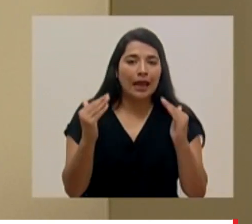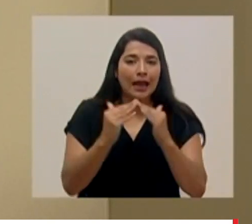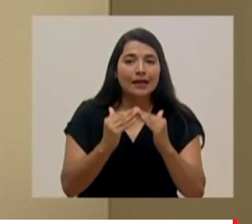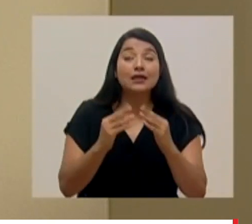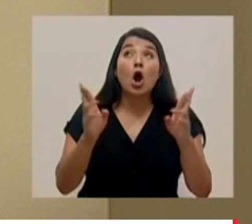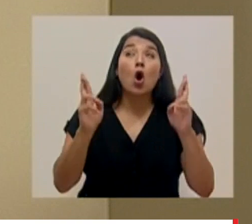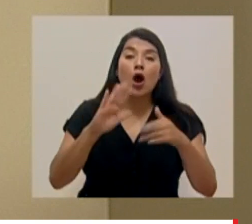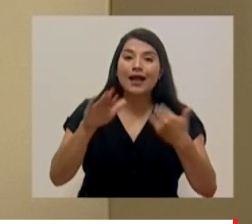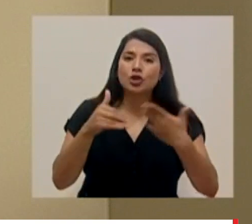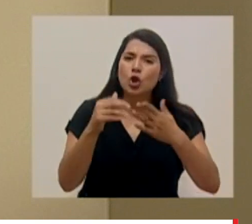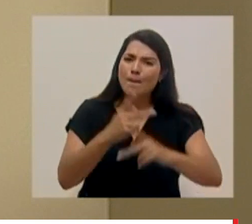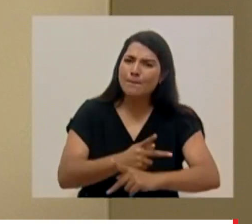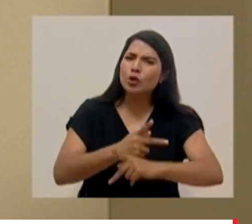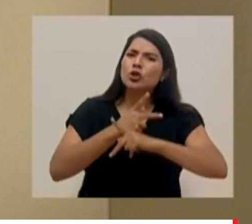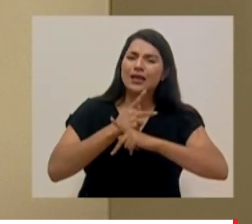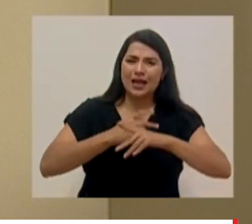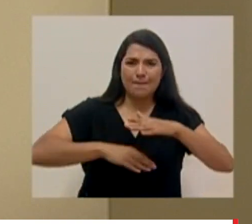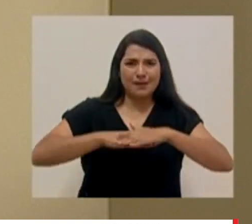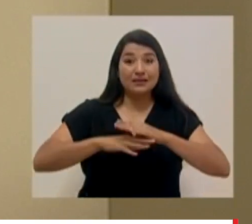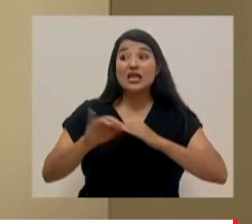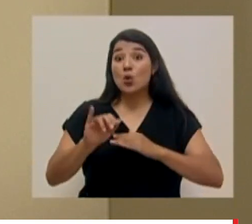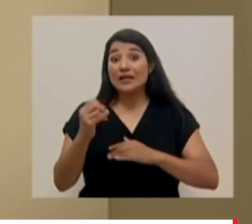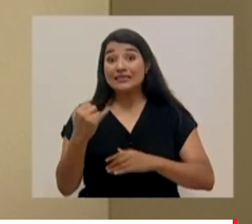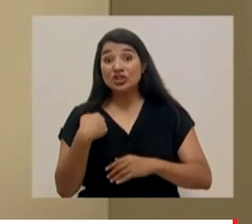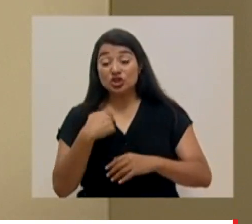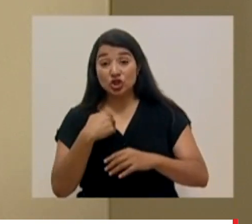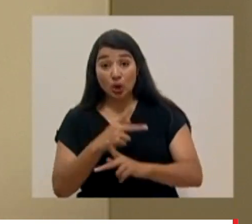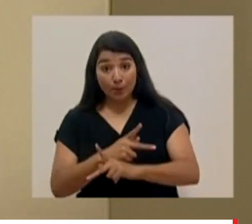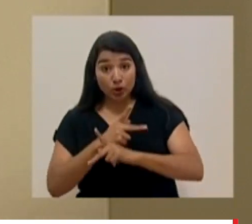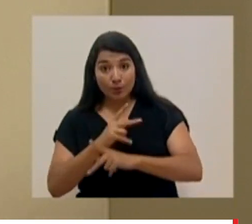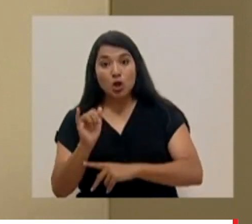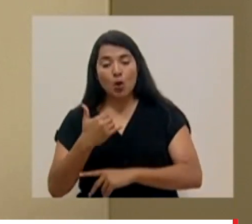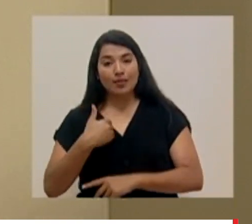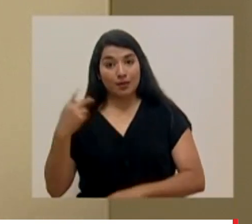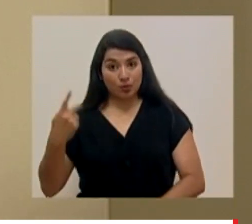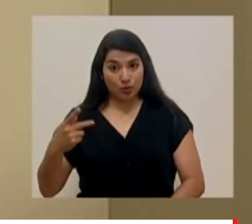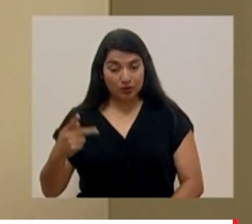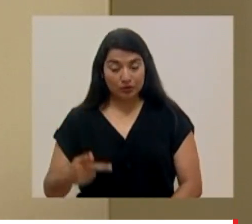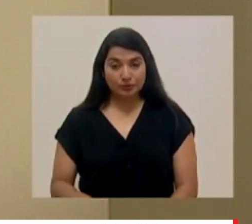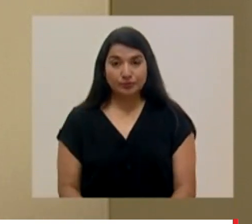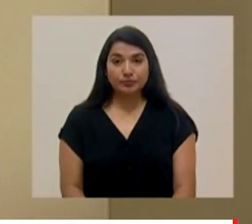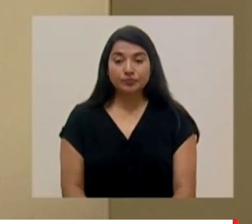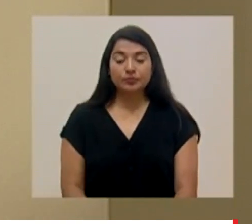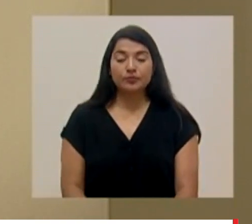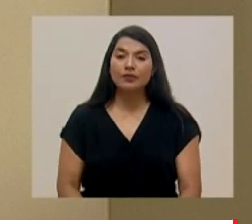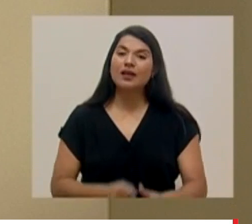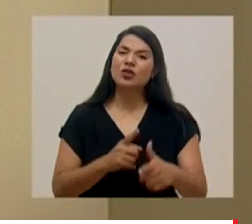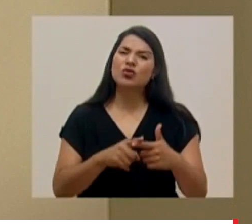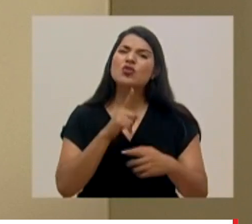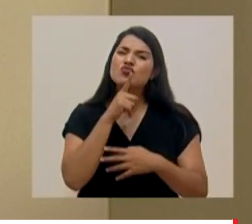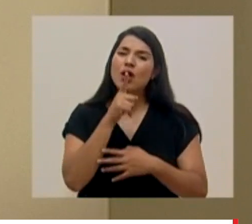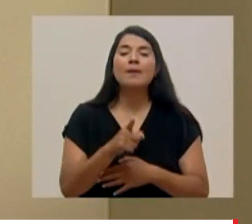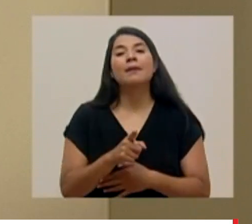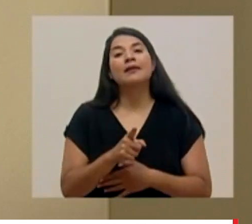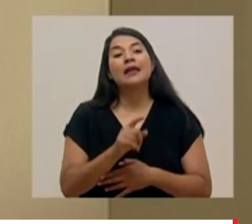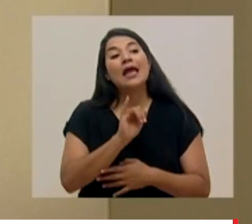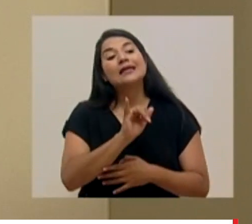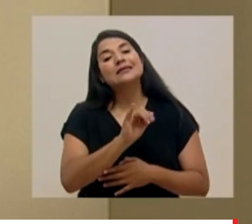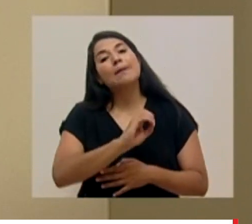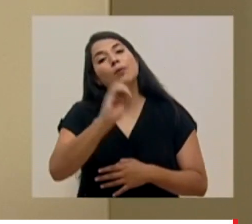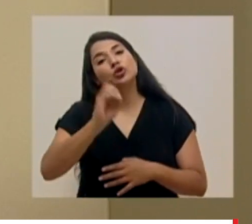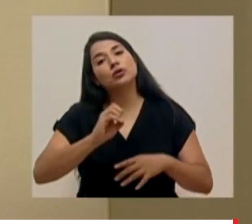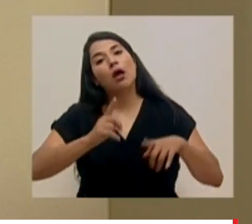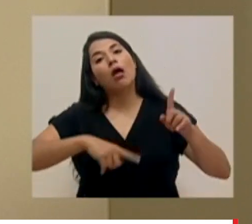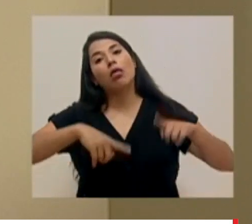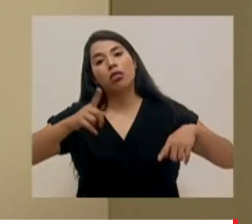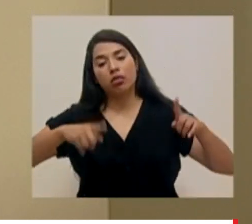lo máximo posible. Aunque haya protección, siempre hay riesgo. Entonces, en realidad es variable ese porcentaje y es